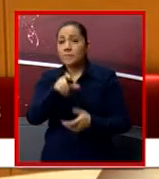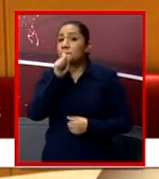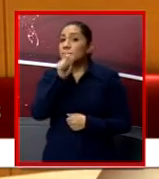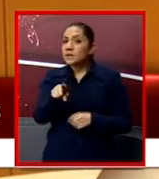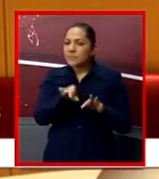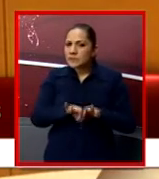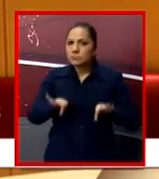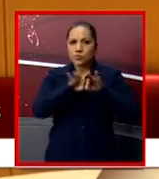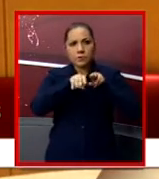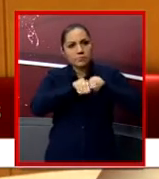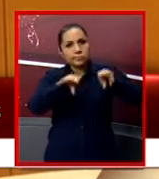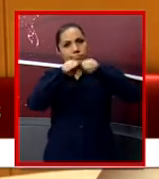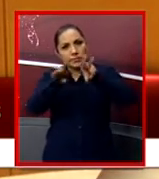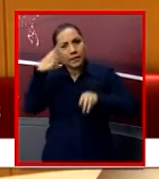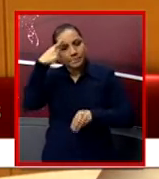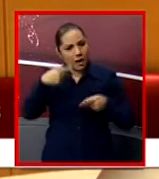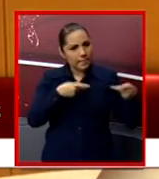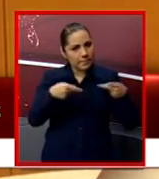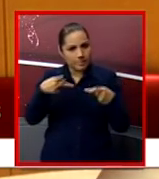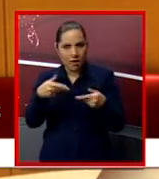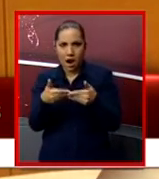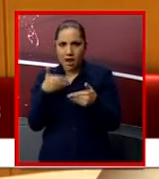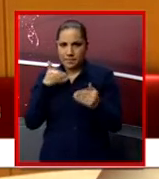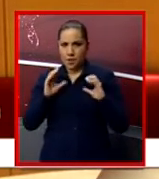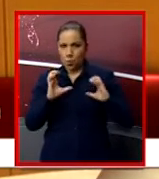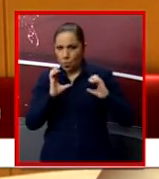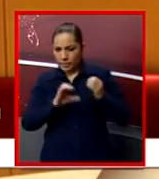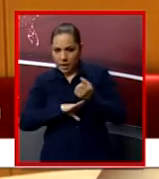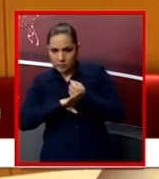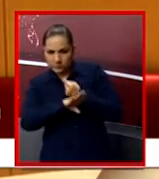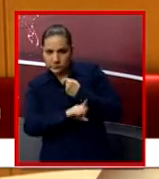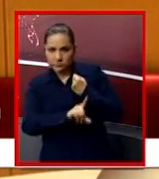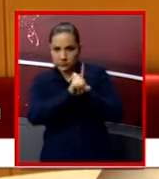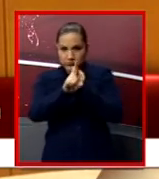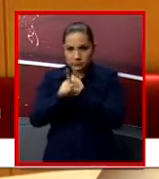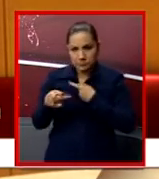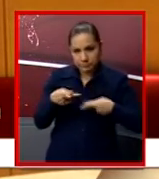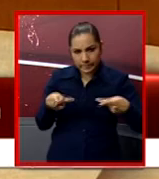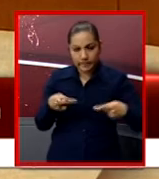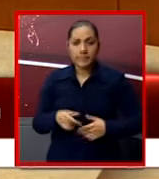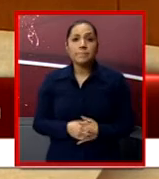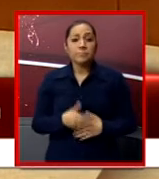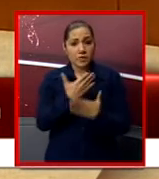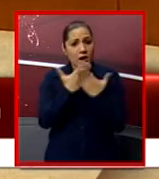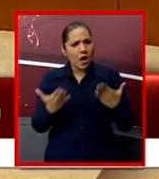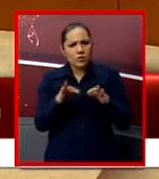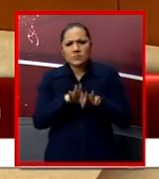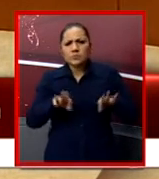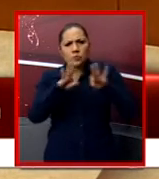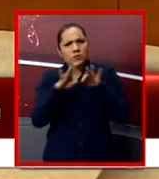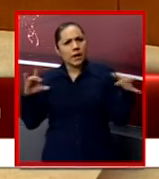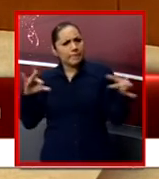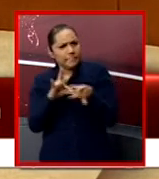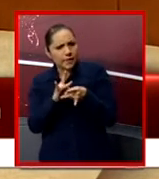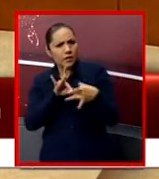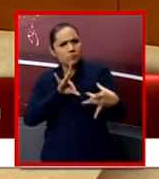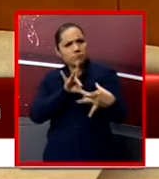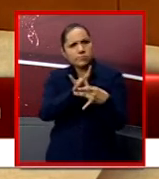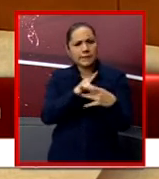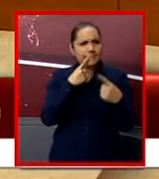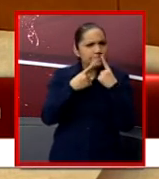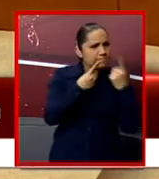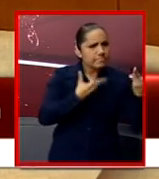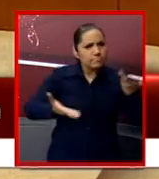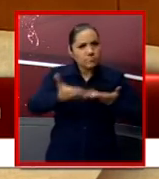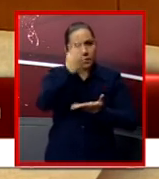Mariana, porque lo importante aquí es sumar y cuidar que los recursos que se están ejerciendo, por supuesto, sean